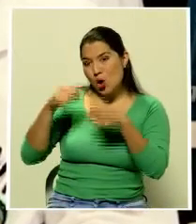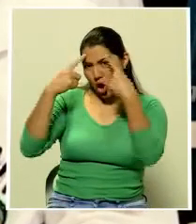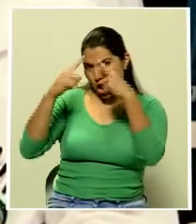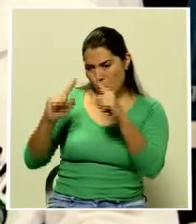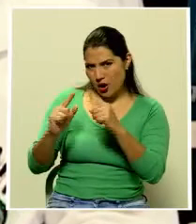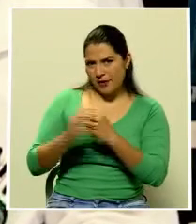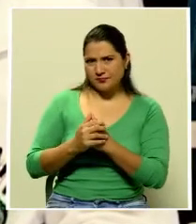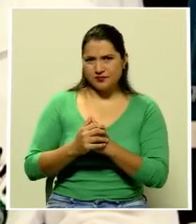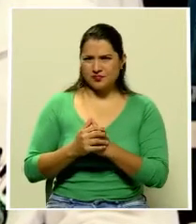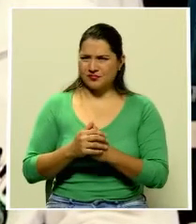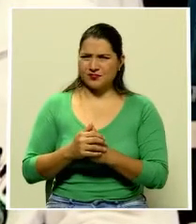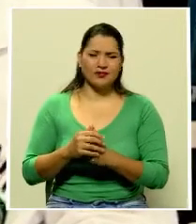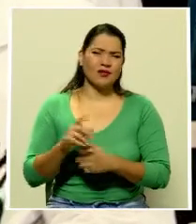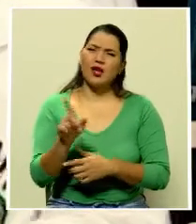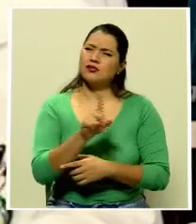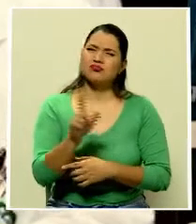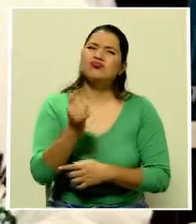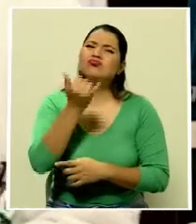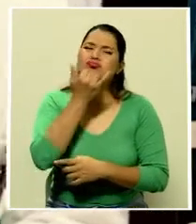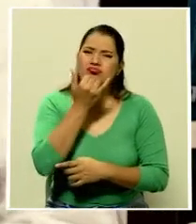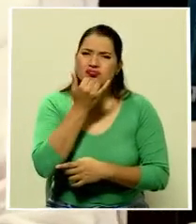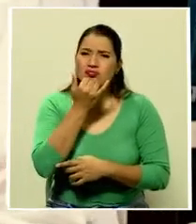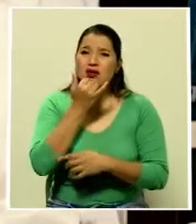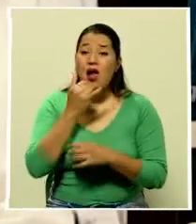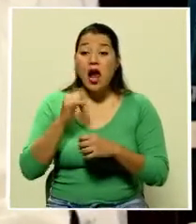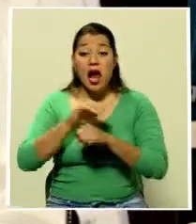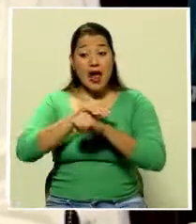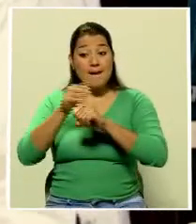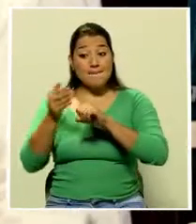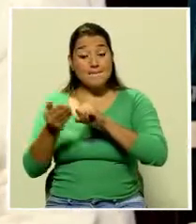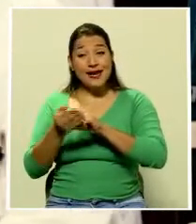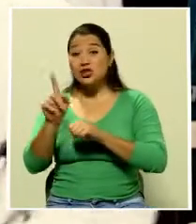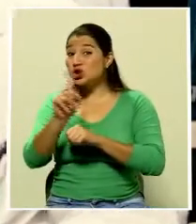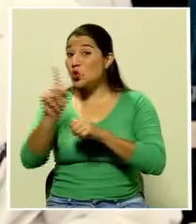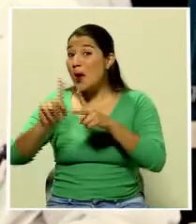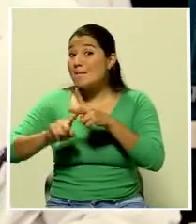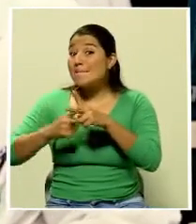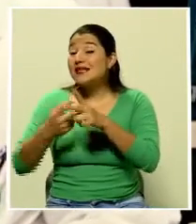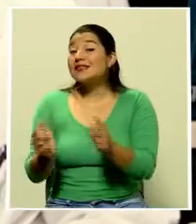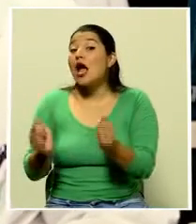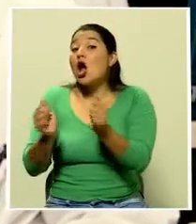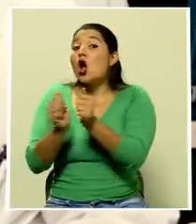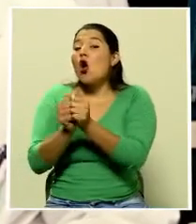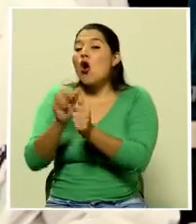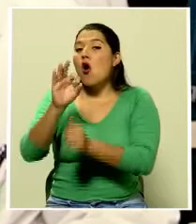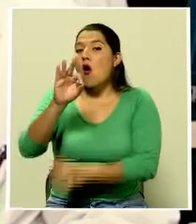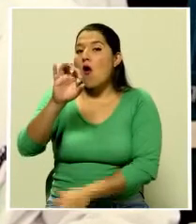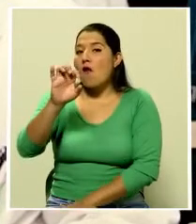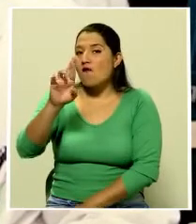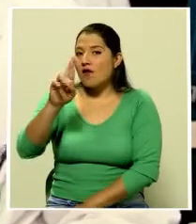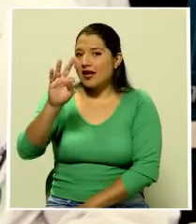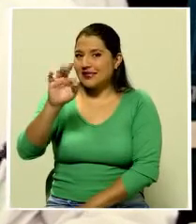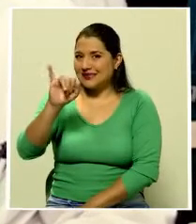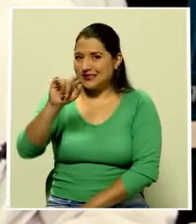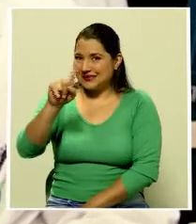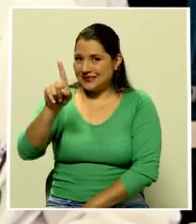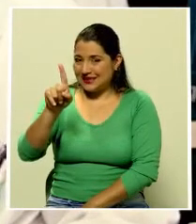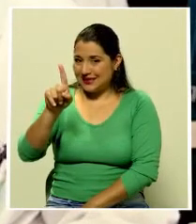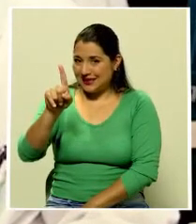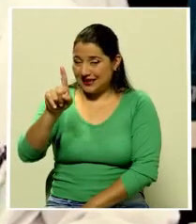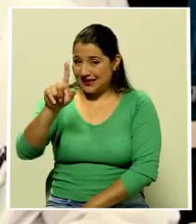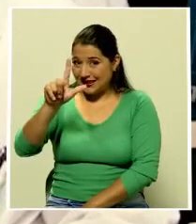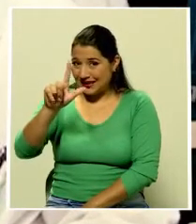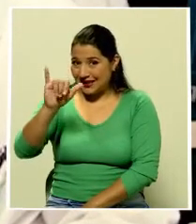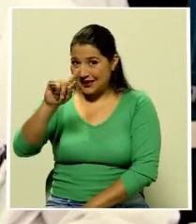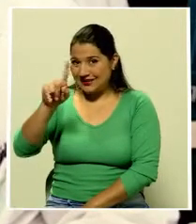en la fertilización. Empieza cuando se le implanta al útero un embrión, o más de un embrión.